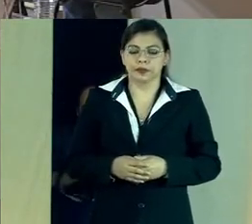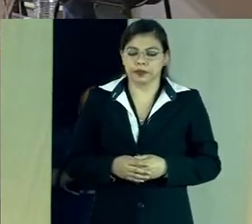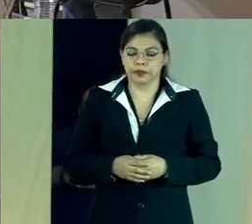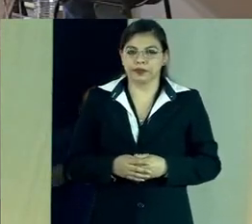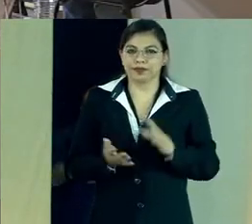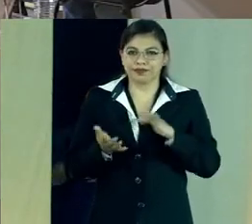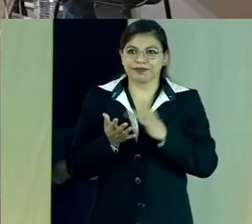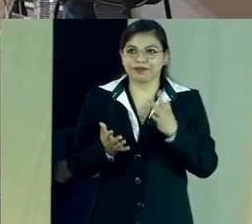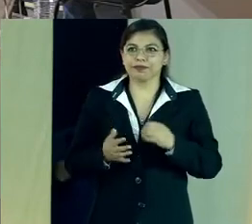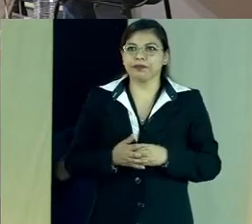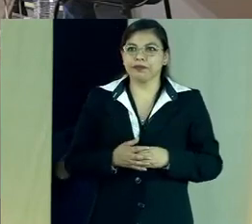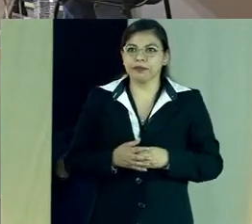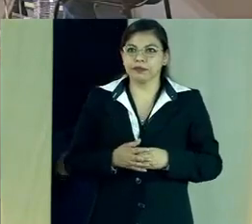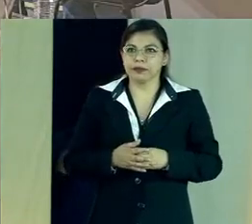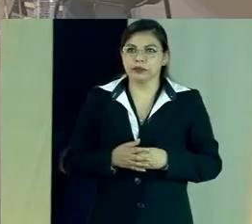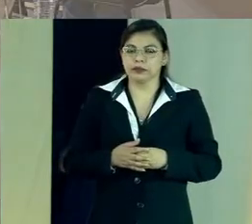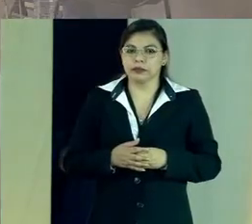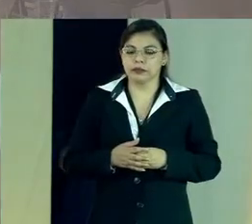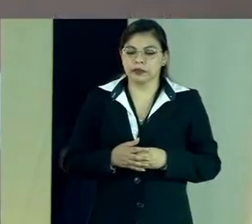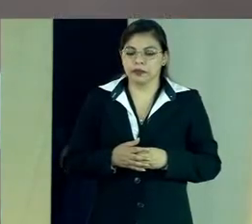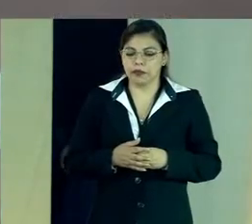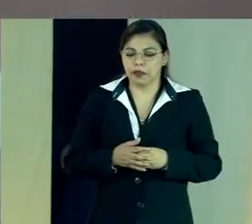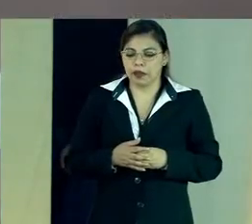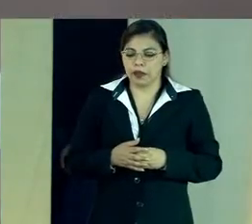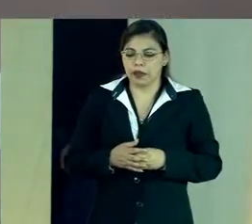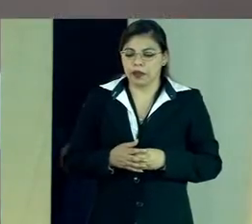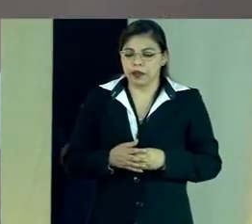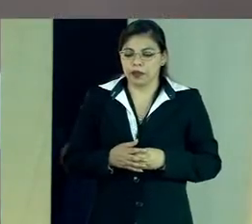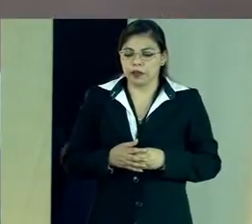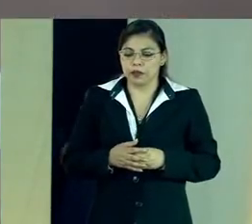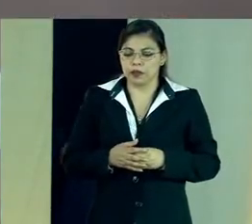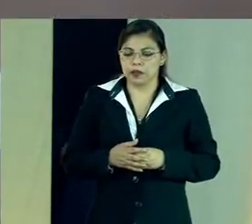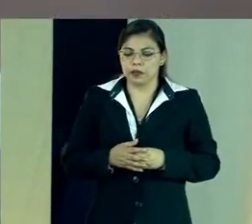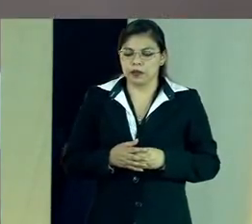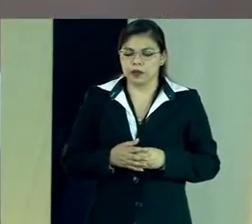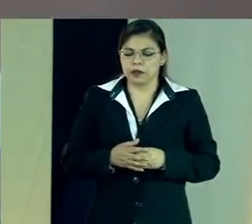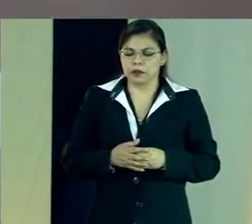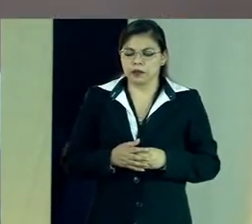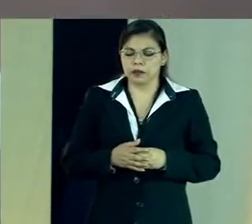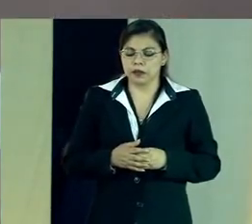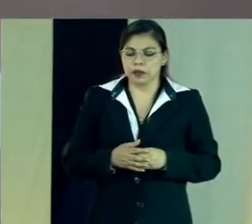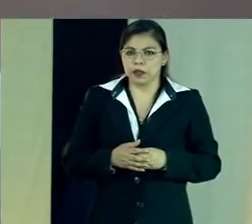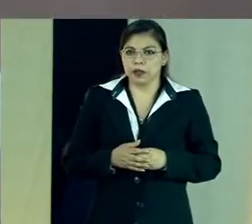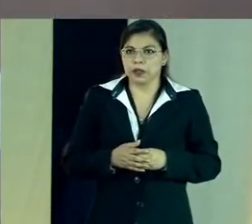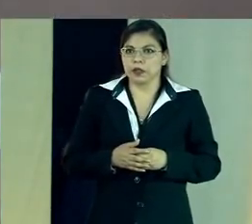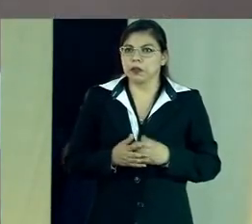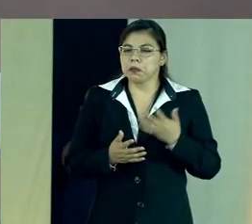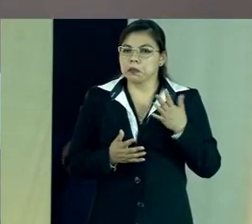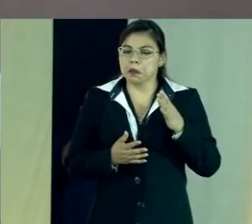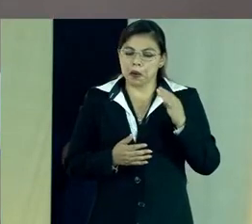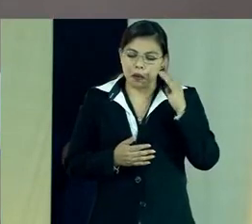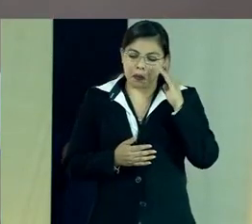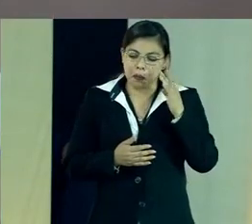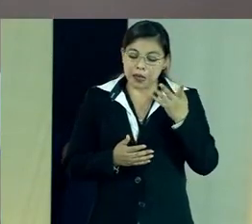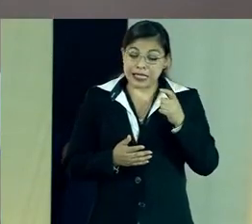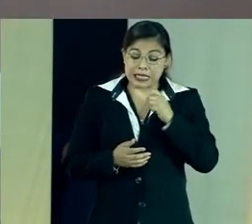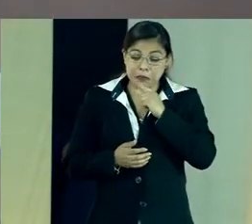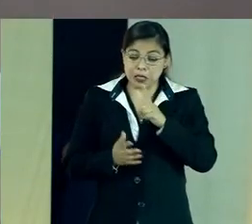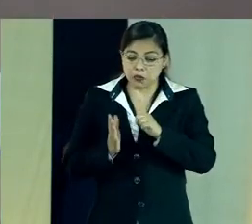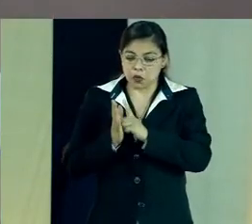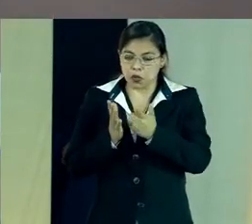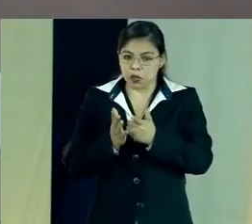gracias mi libro de pacientes y el programa de televisión 970 inspirado en el libro